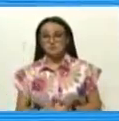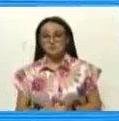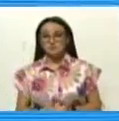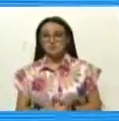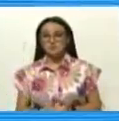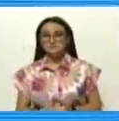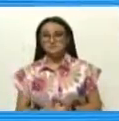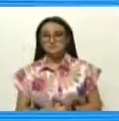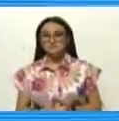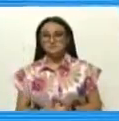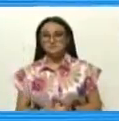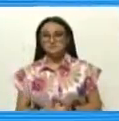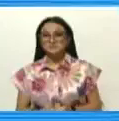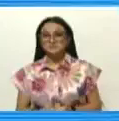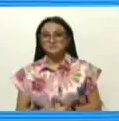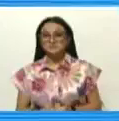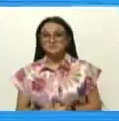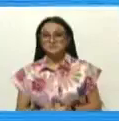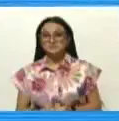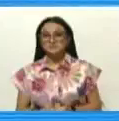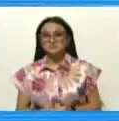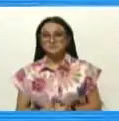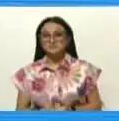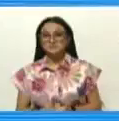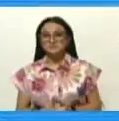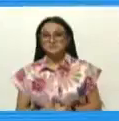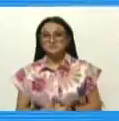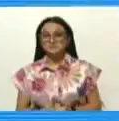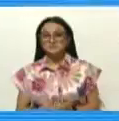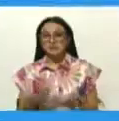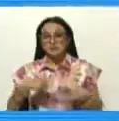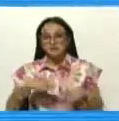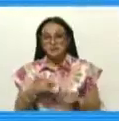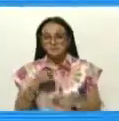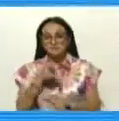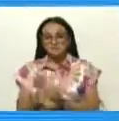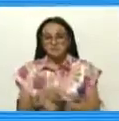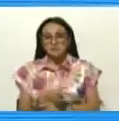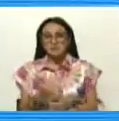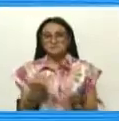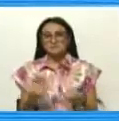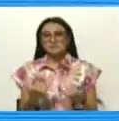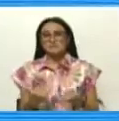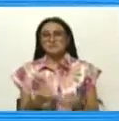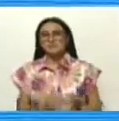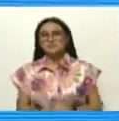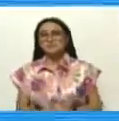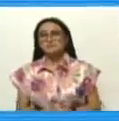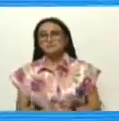espacio solo para perseguir a quienes no piensan iguales.